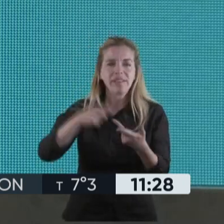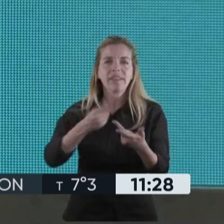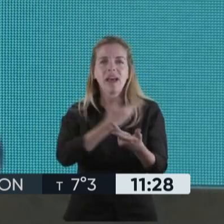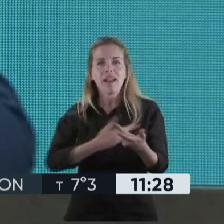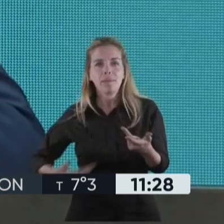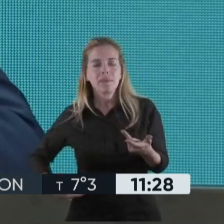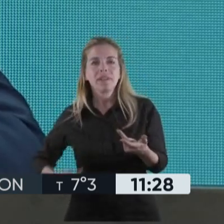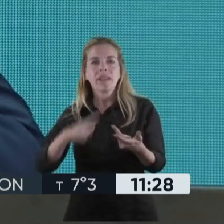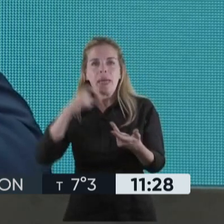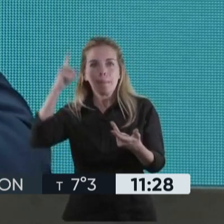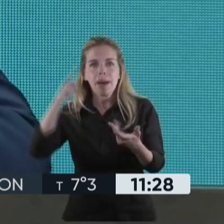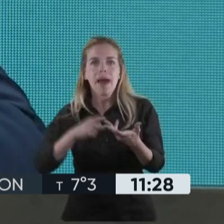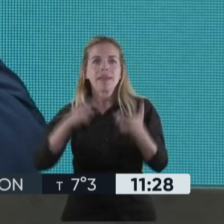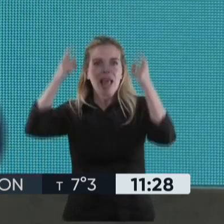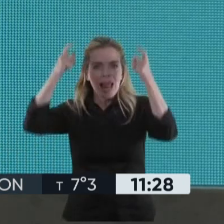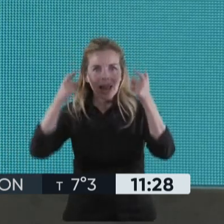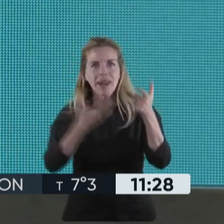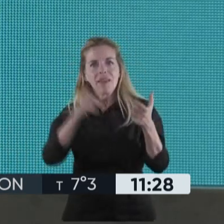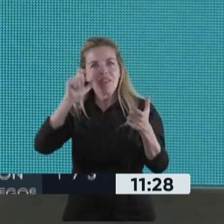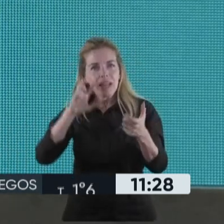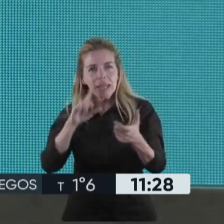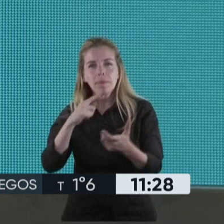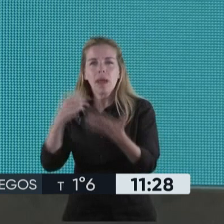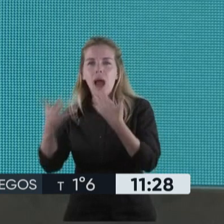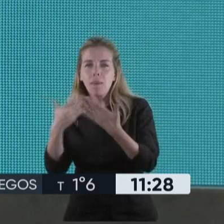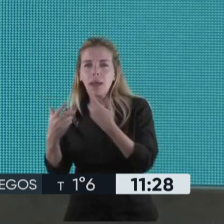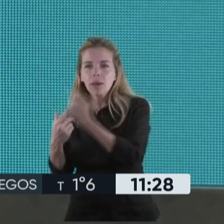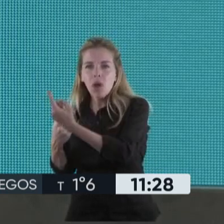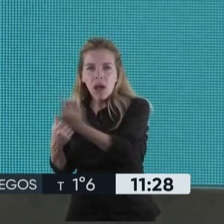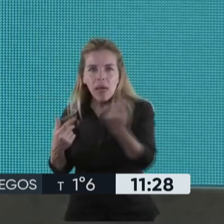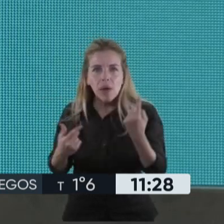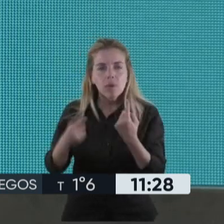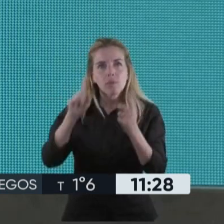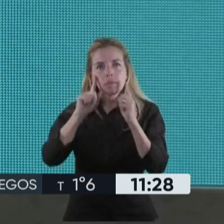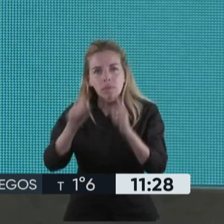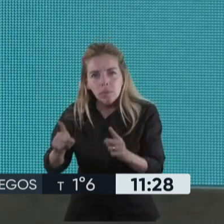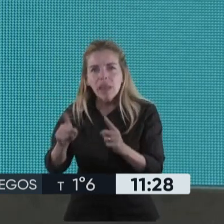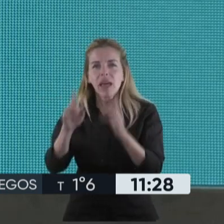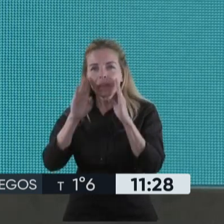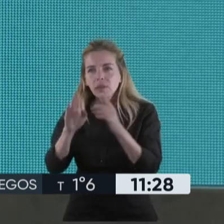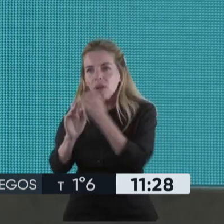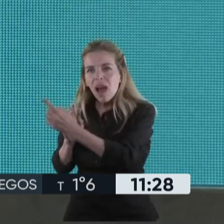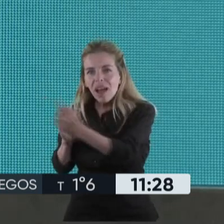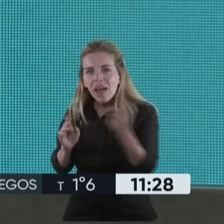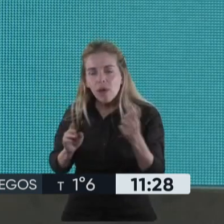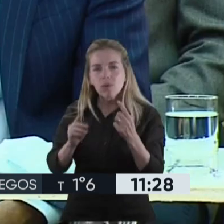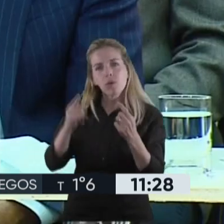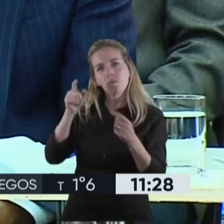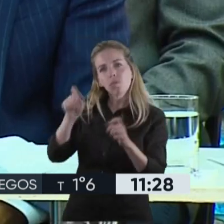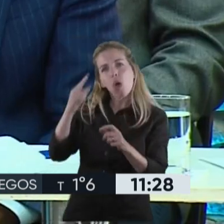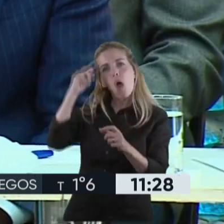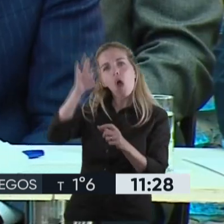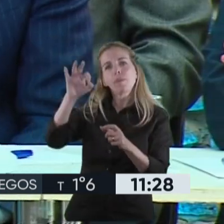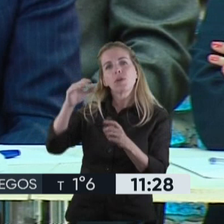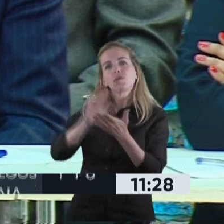Felipe, y los escuché con mucha atención qué mirada tienen ellos del futuro y cómo vislumbran a Europa